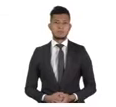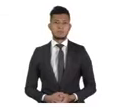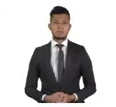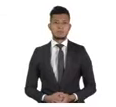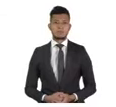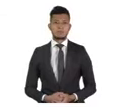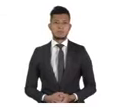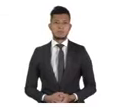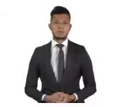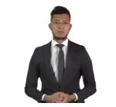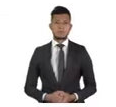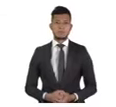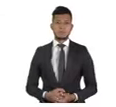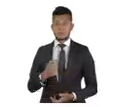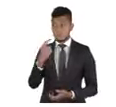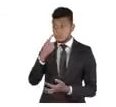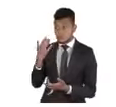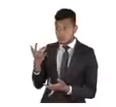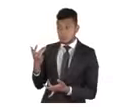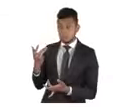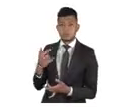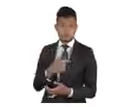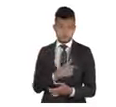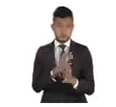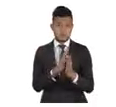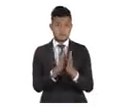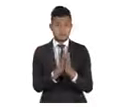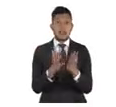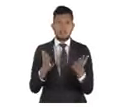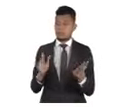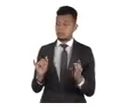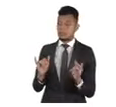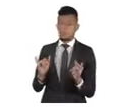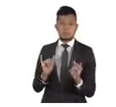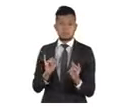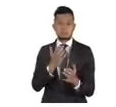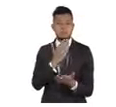Mientras tanto voy a hablar porque no está... Ah, gracias.